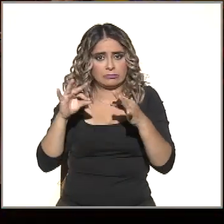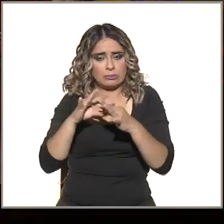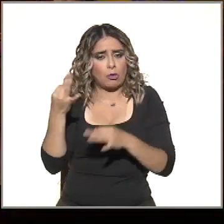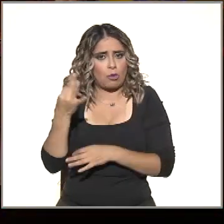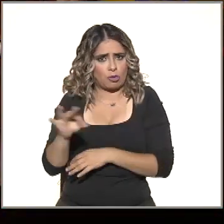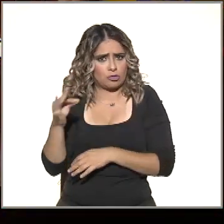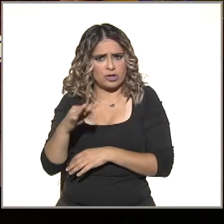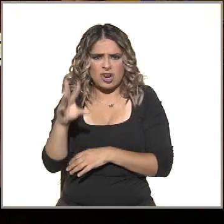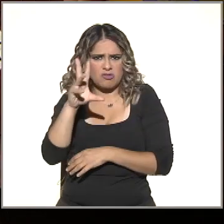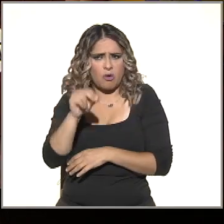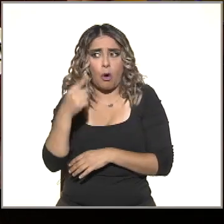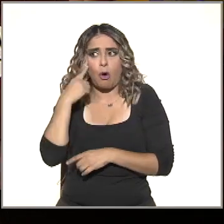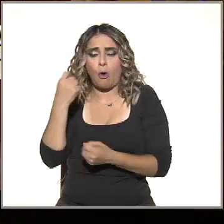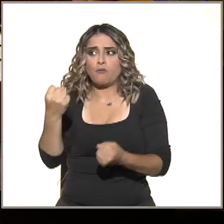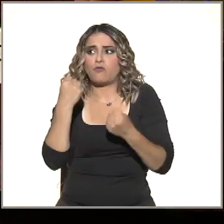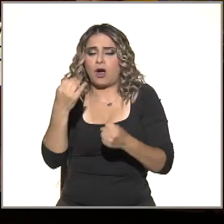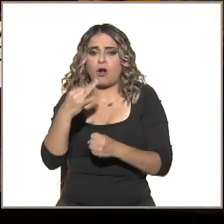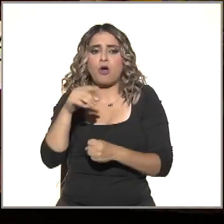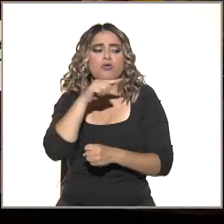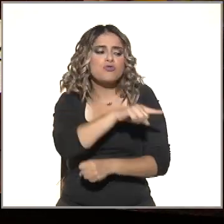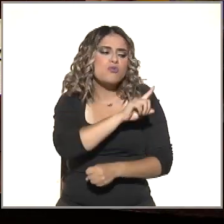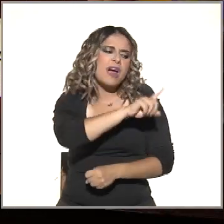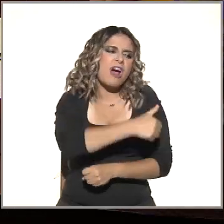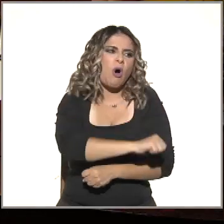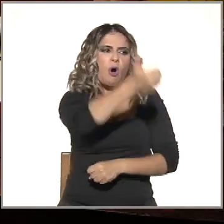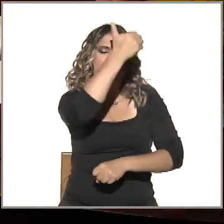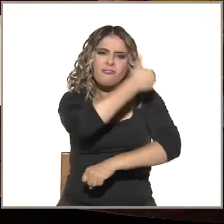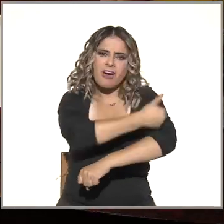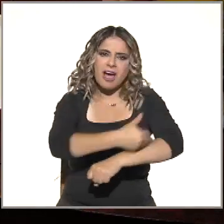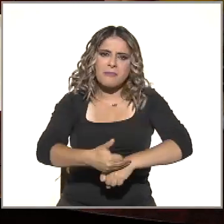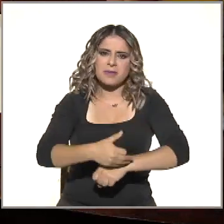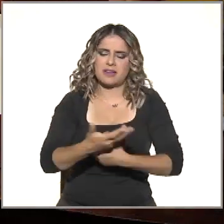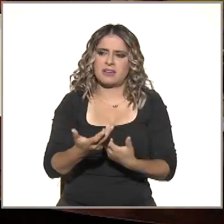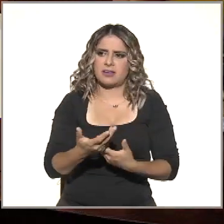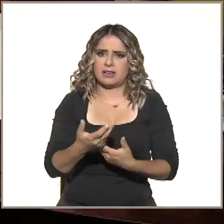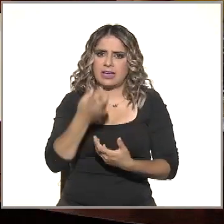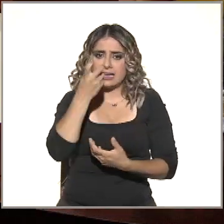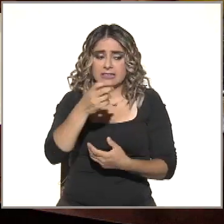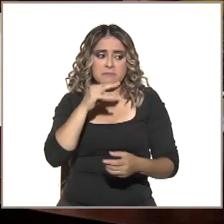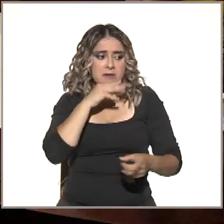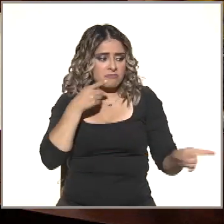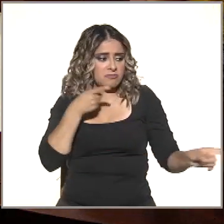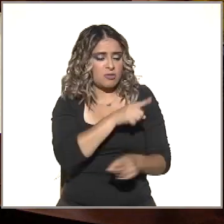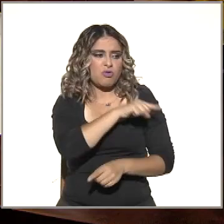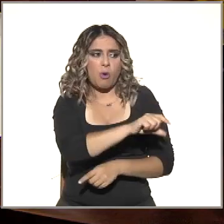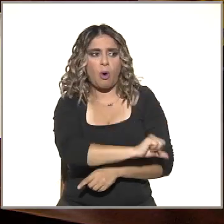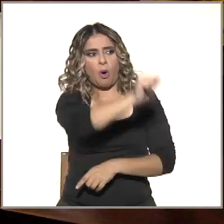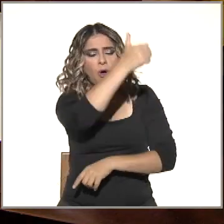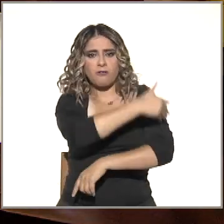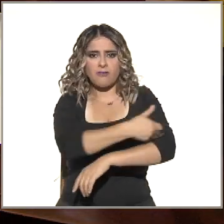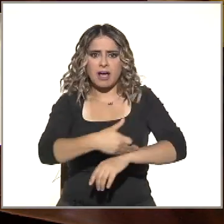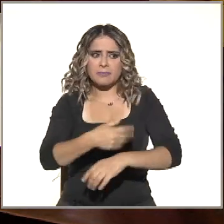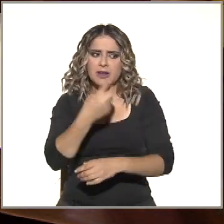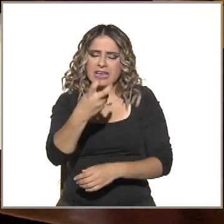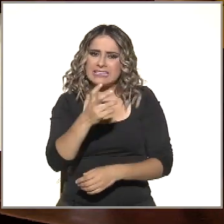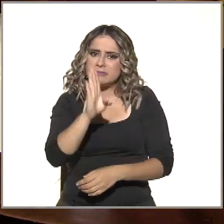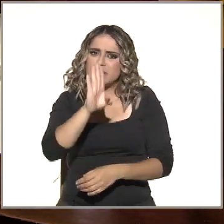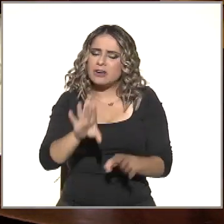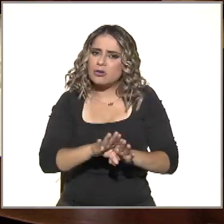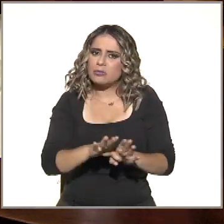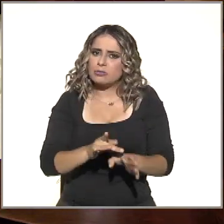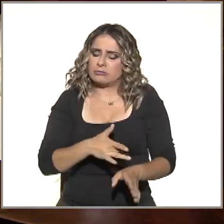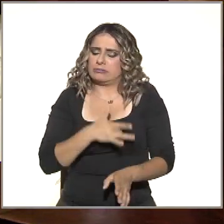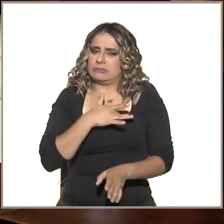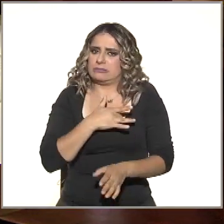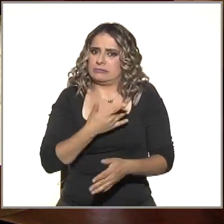No son altisonantes. Harina de otro costal. O sea, que tu mamá te diga eres harina de otro costal. O sea, la palabra